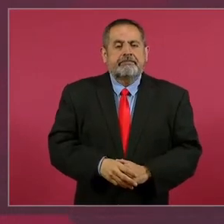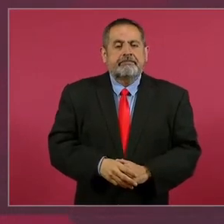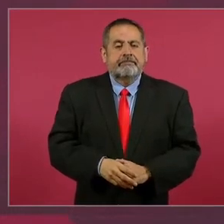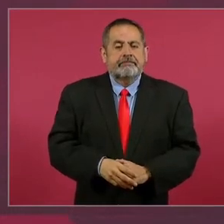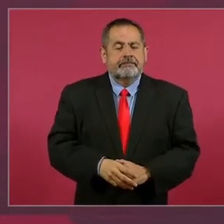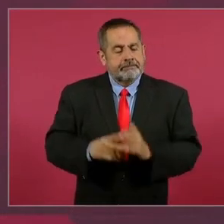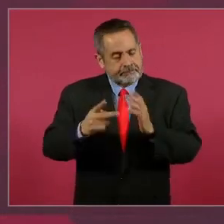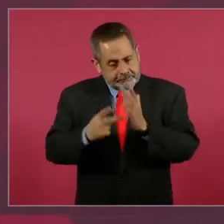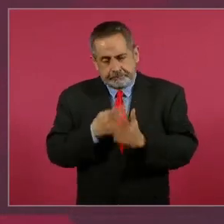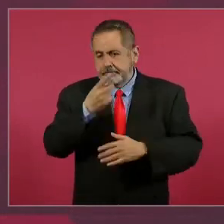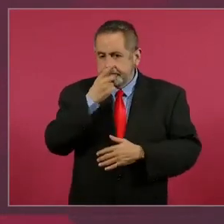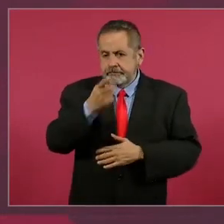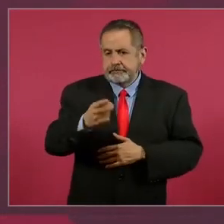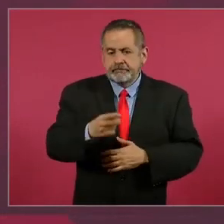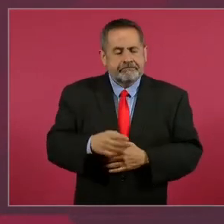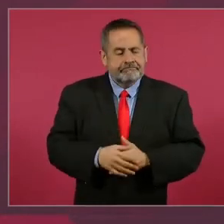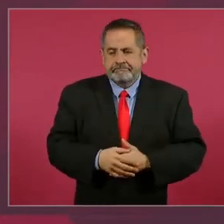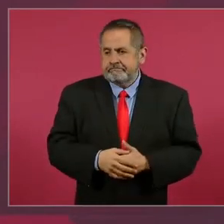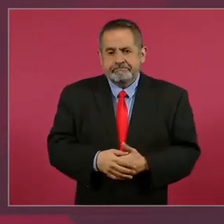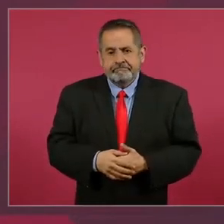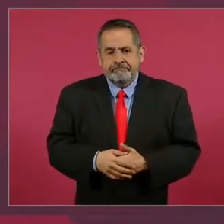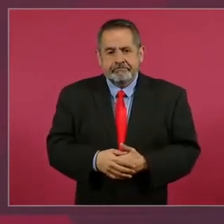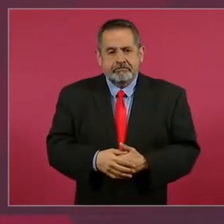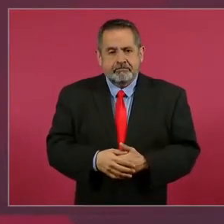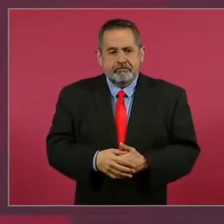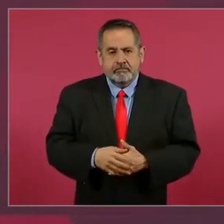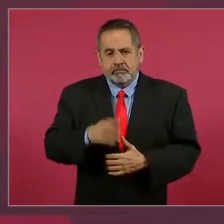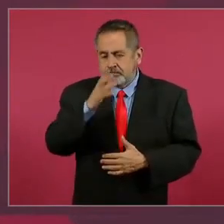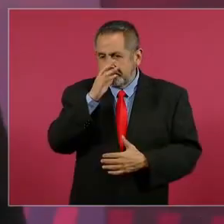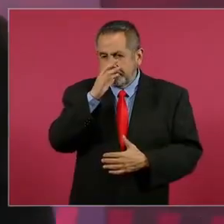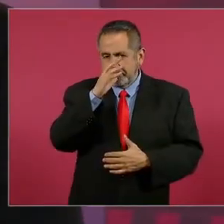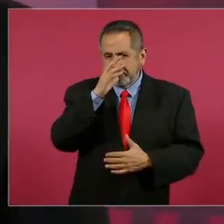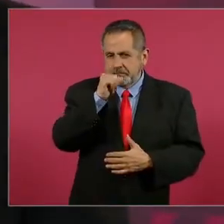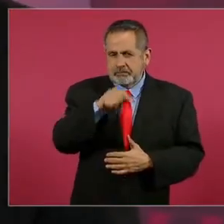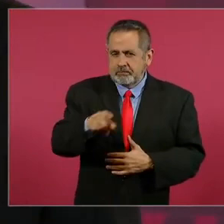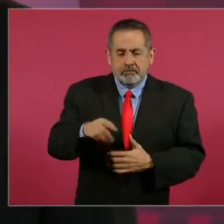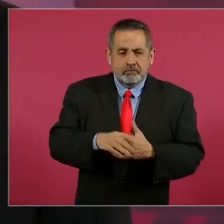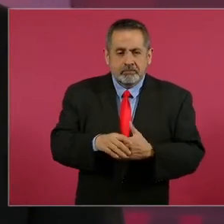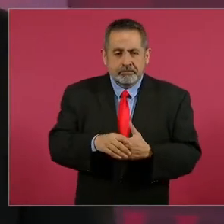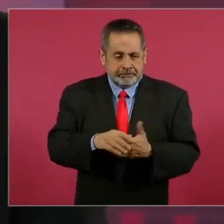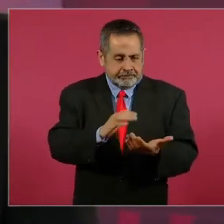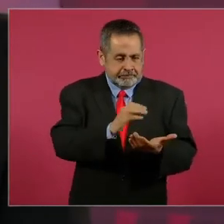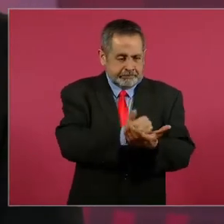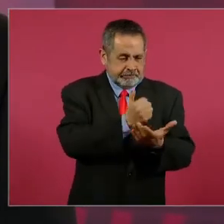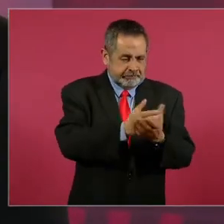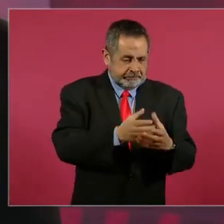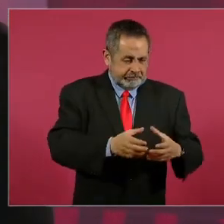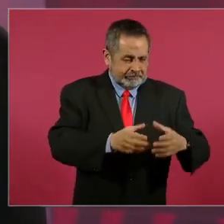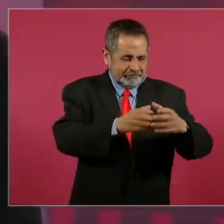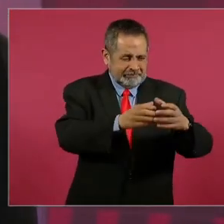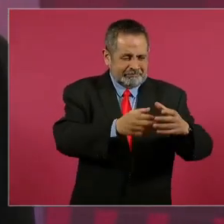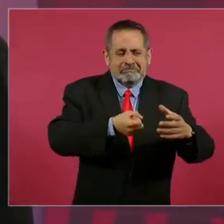Y repito, no se puede poner vino nuevo en botellas viejas.